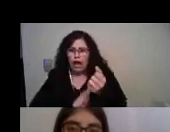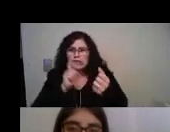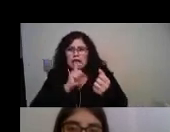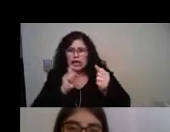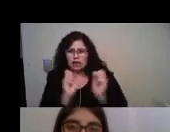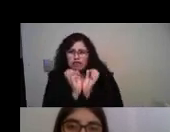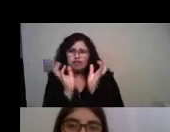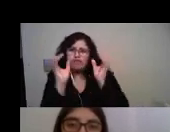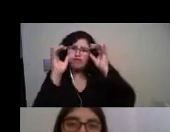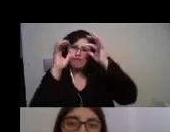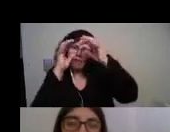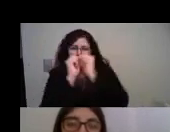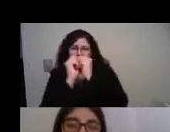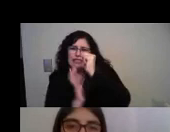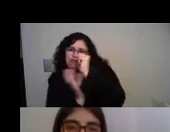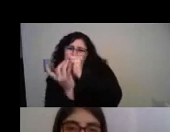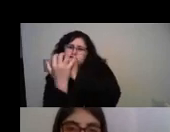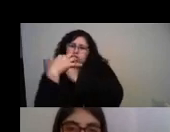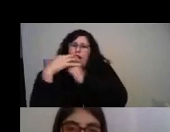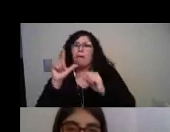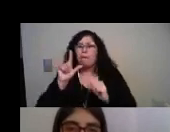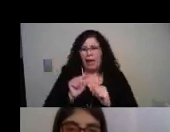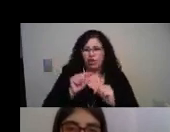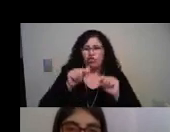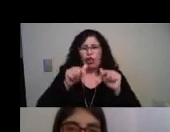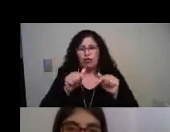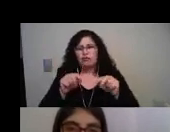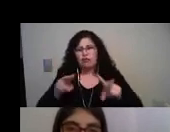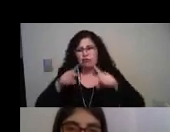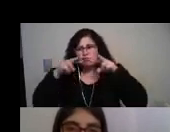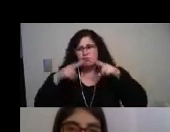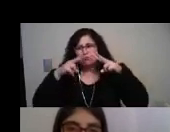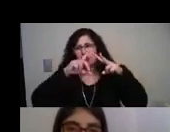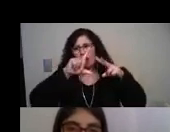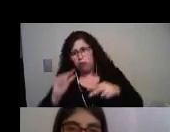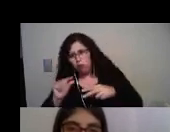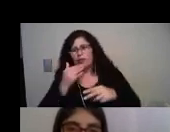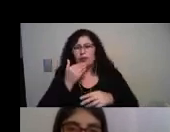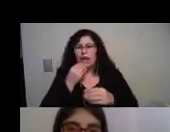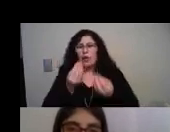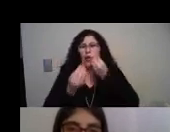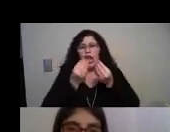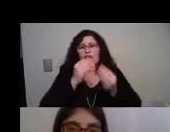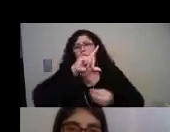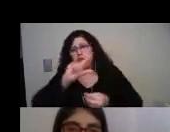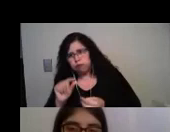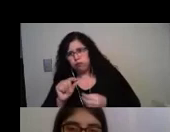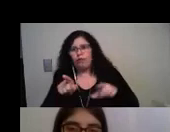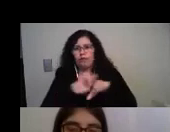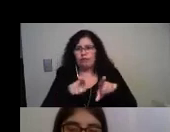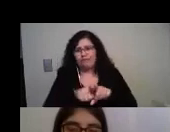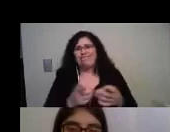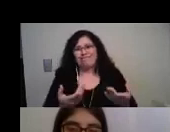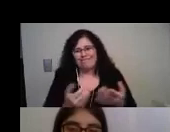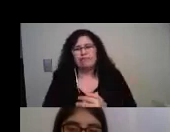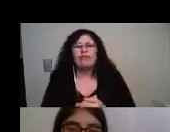cerebro, y que impide que el tejido cerebral reciba oxígeno y nutrientes respectivamente, ¿ya?